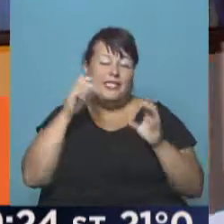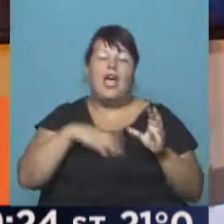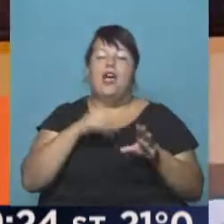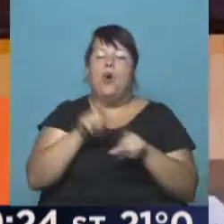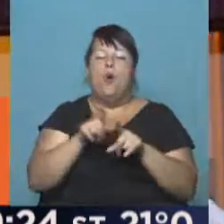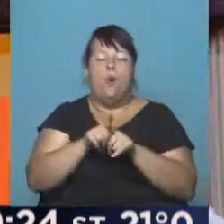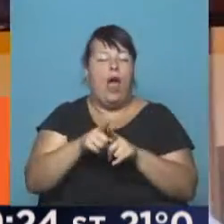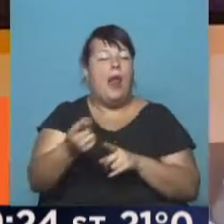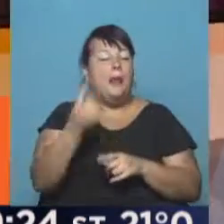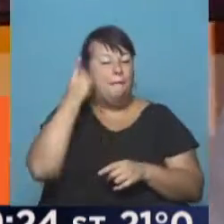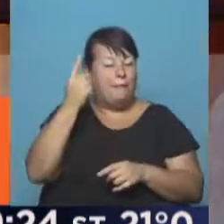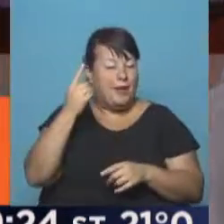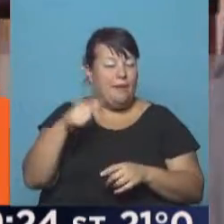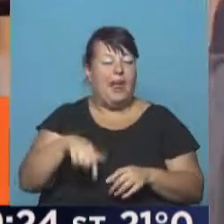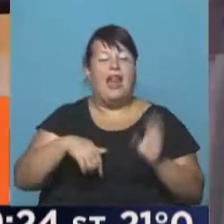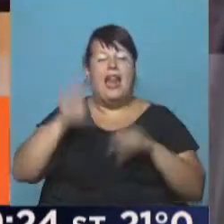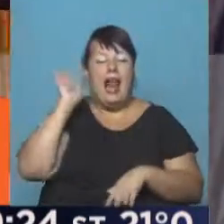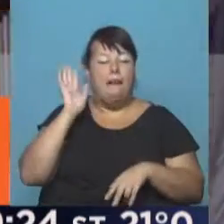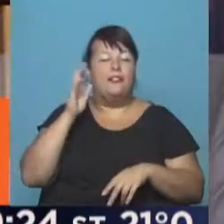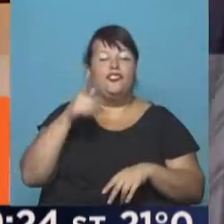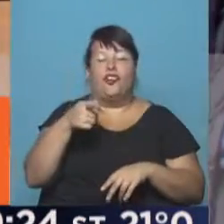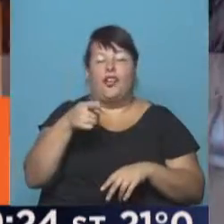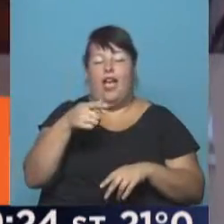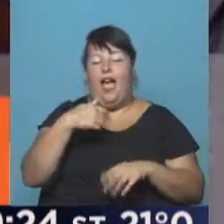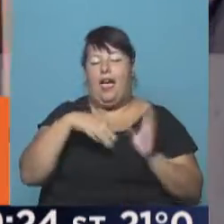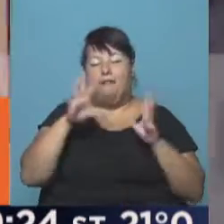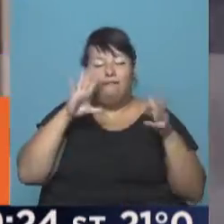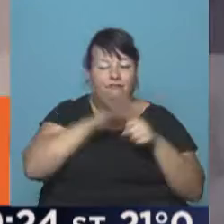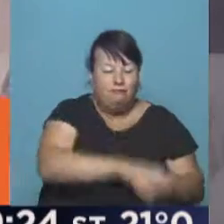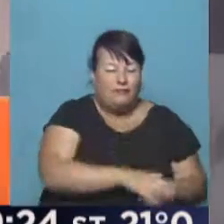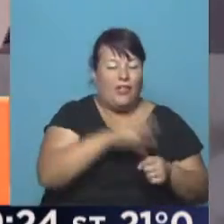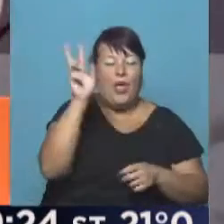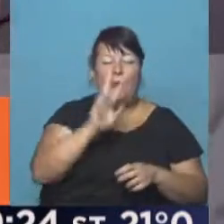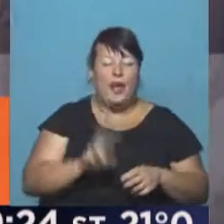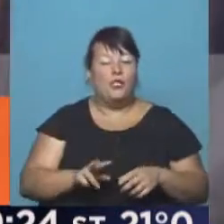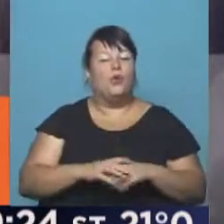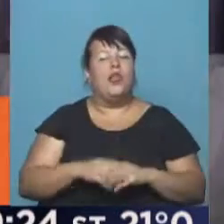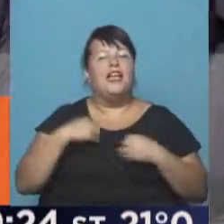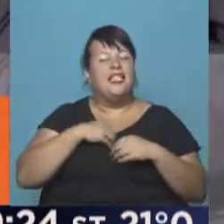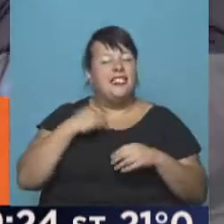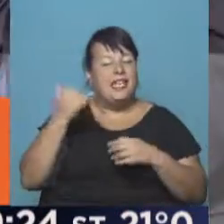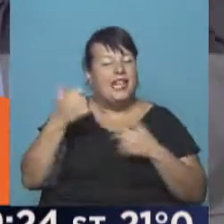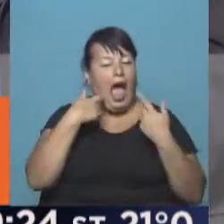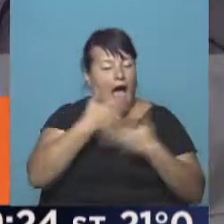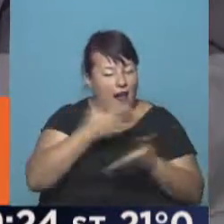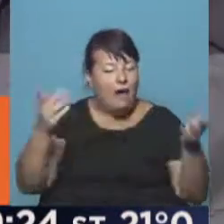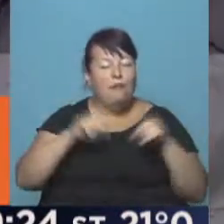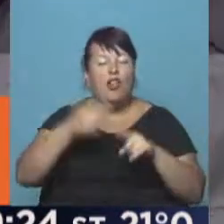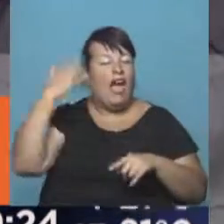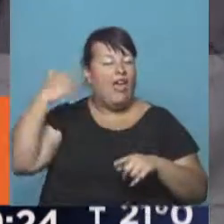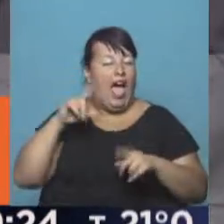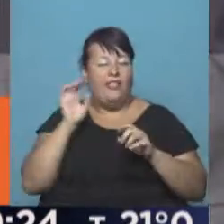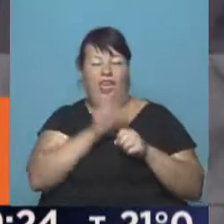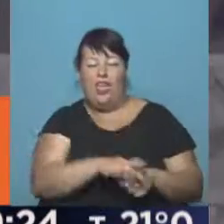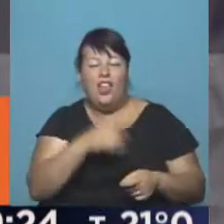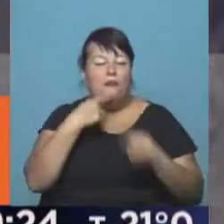diría que es el primero a quien una gran parte del pueblo, la parte más oprimida del pueblo venezolano, sintió que le hablaban, sintió que la política antes no le hablaba,